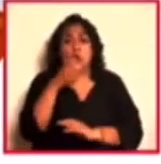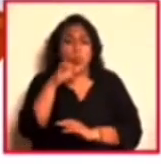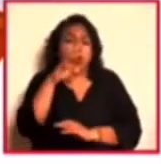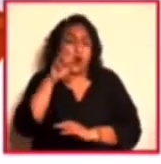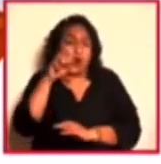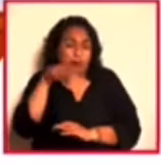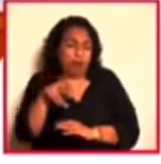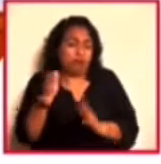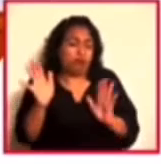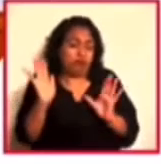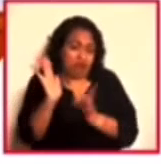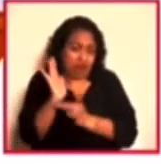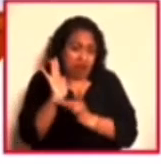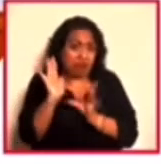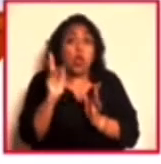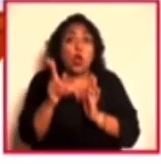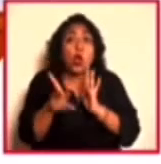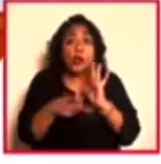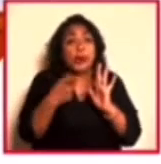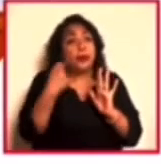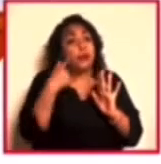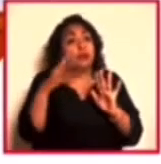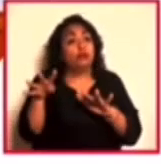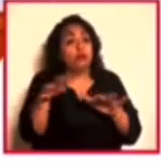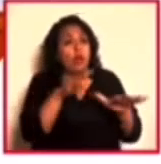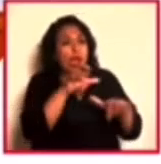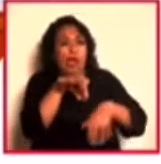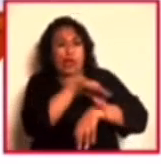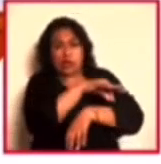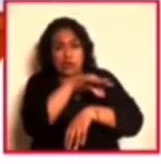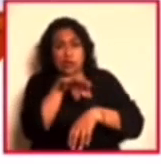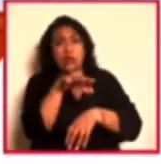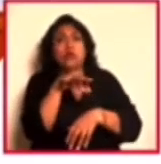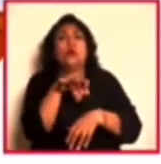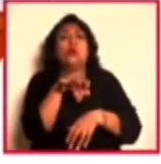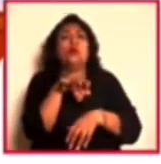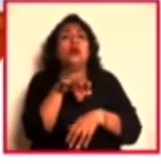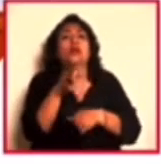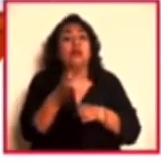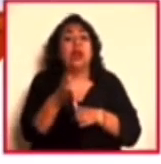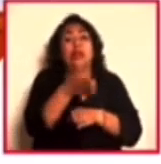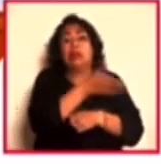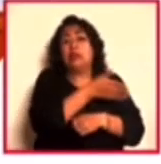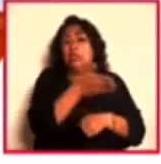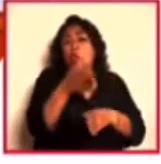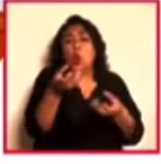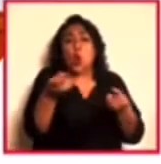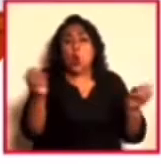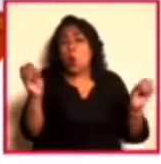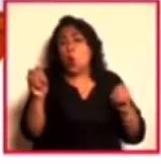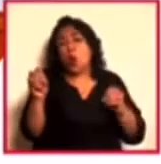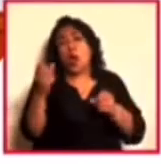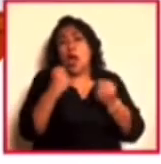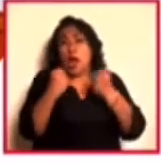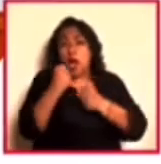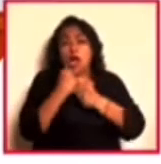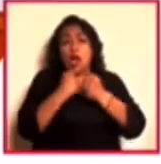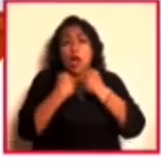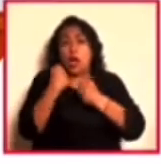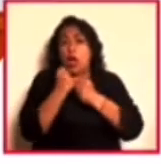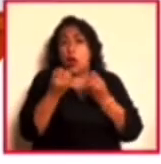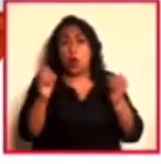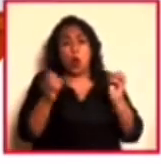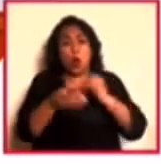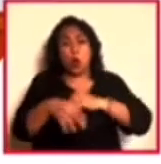forma, regresa a la escena pública de la arquitectura luego de haber estado sin actividad arquitectónica durante varias décadas. O'Gorman es